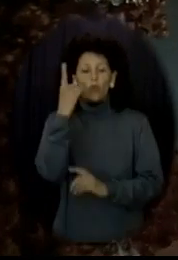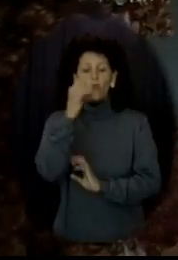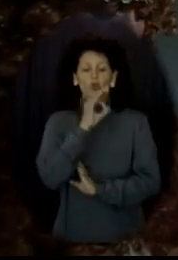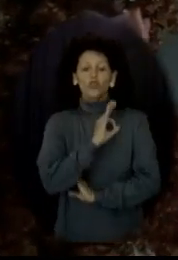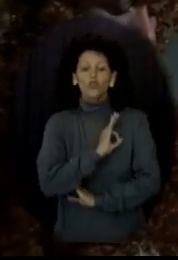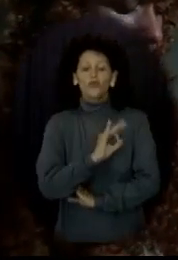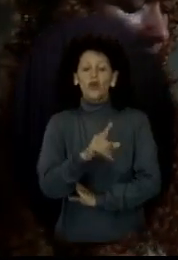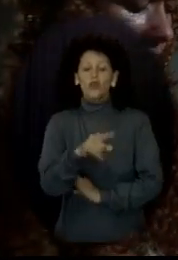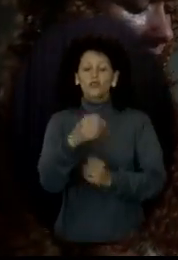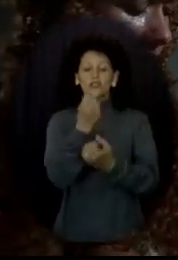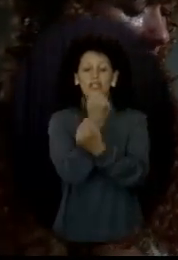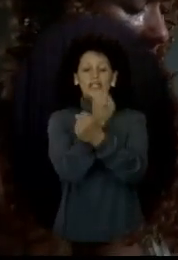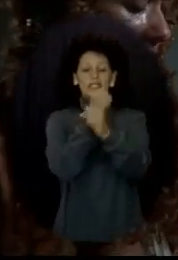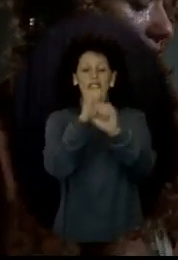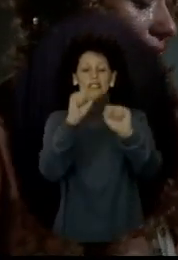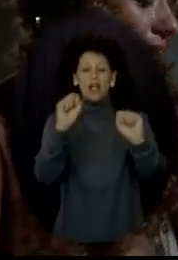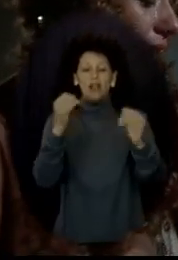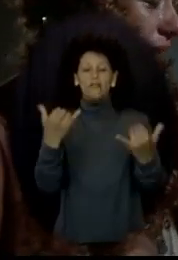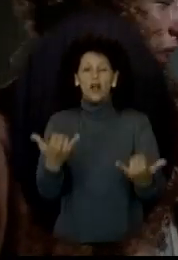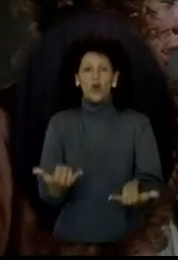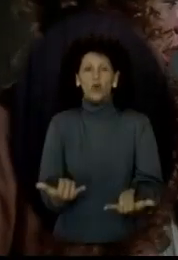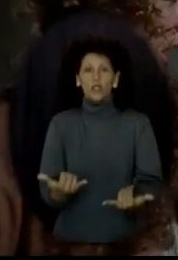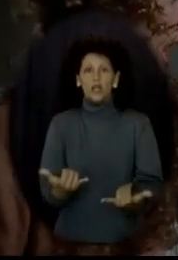Por tu fe has sido salvada. Vete tranquila.